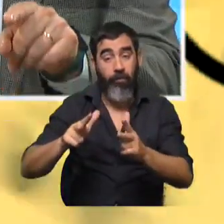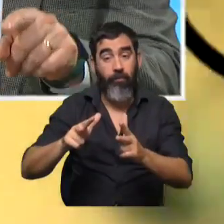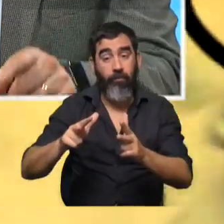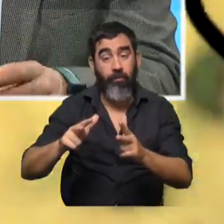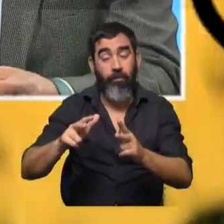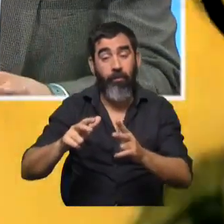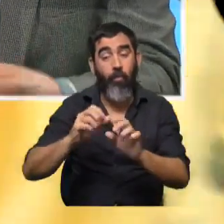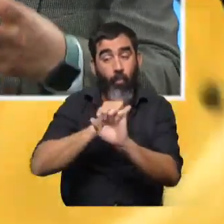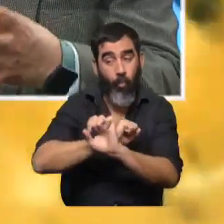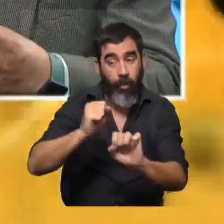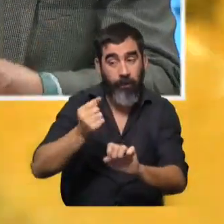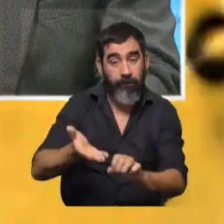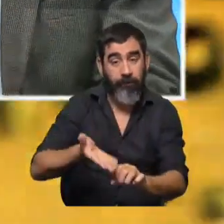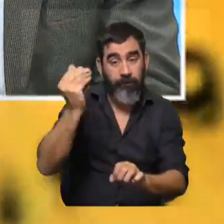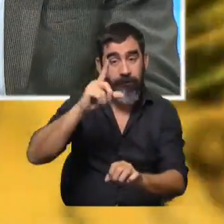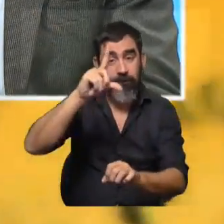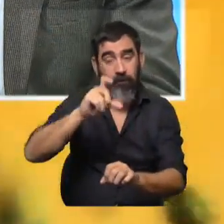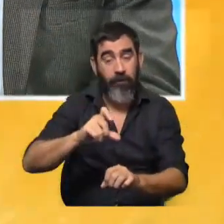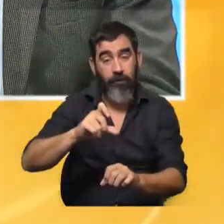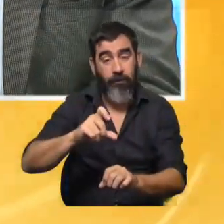la capacidad de extracción,